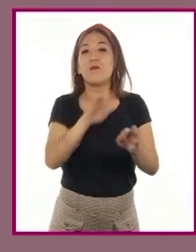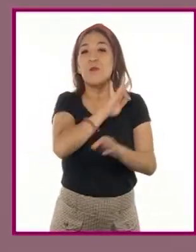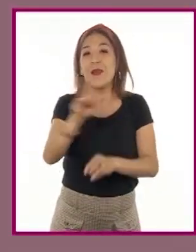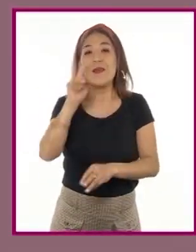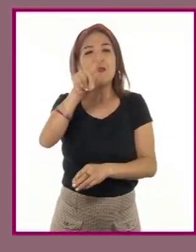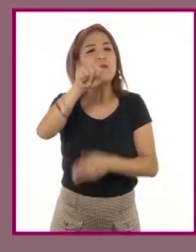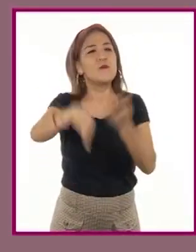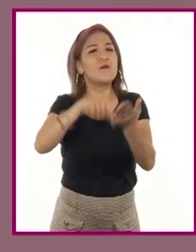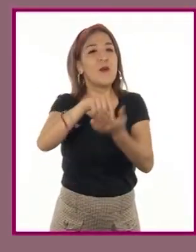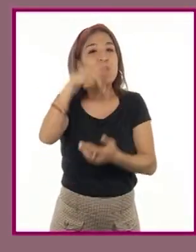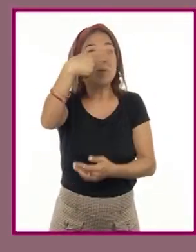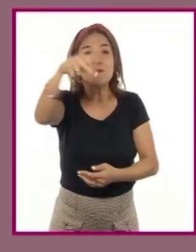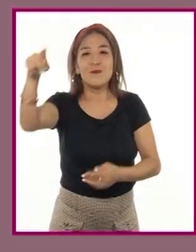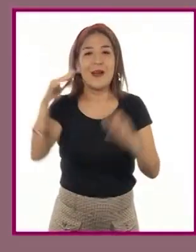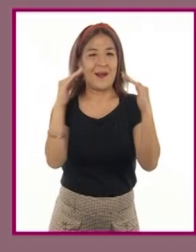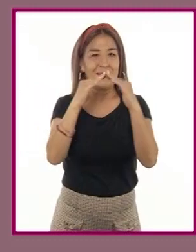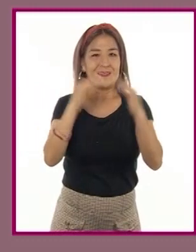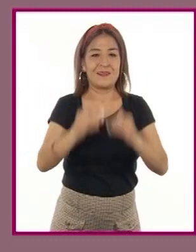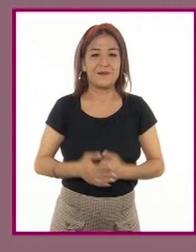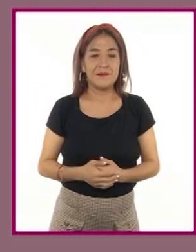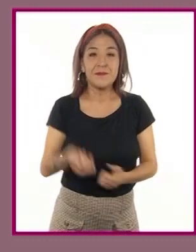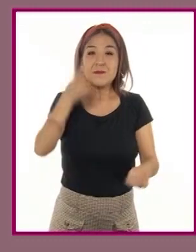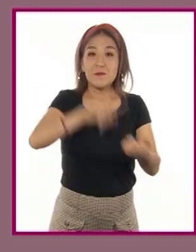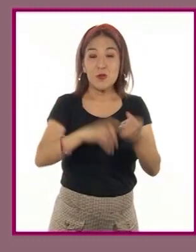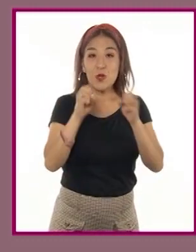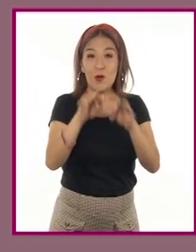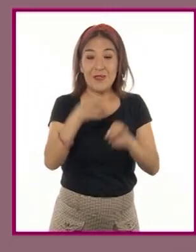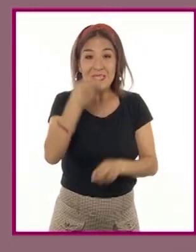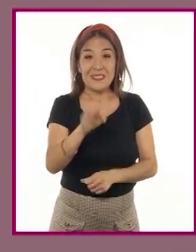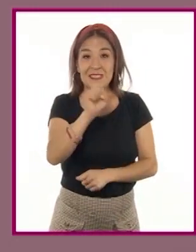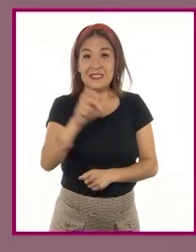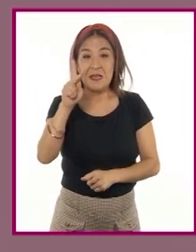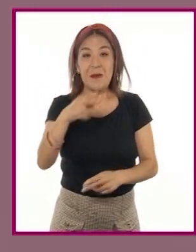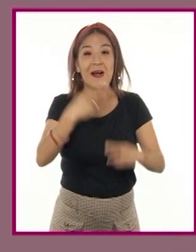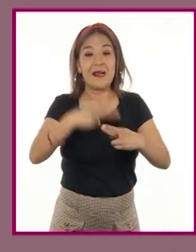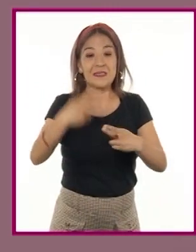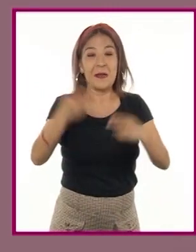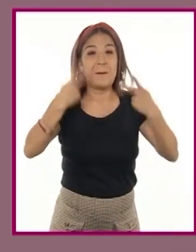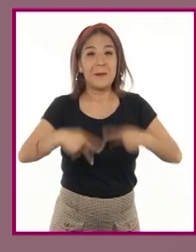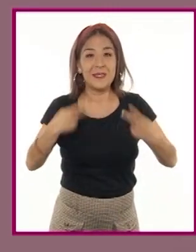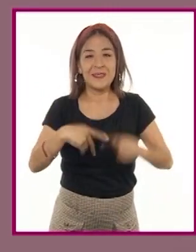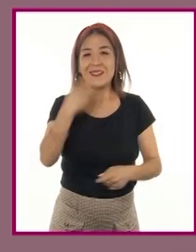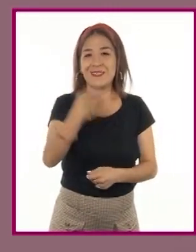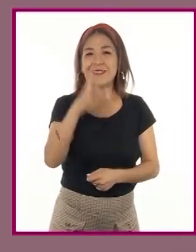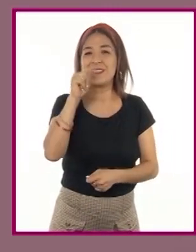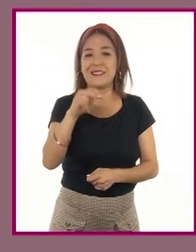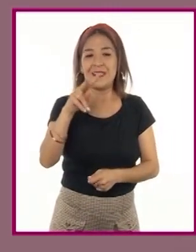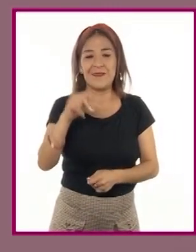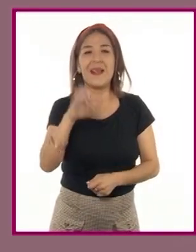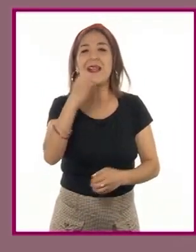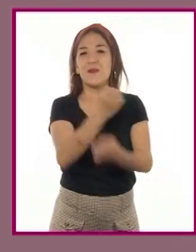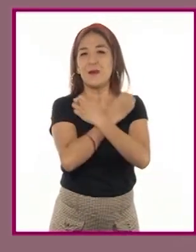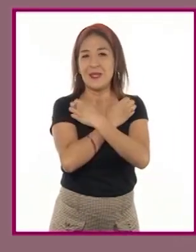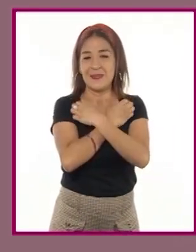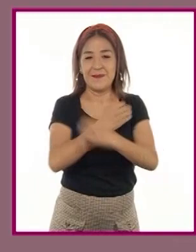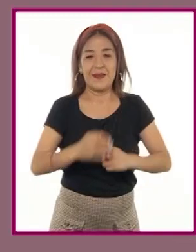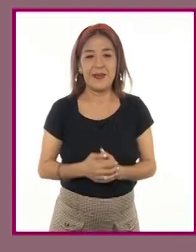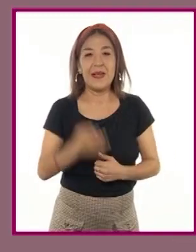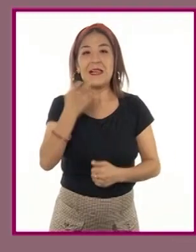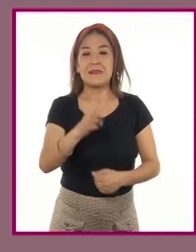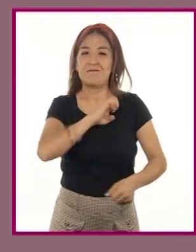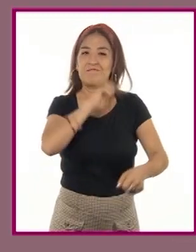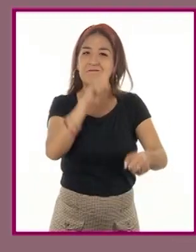ustedes. Desde las oficinas centrales de la SEP hasta el personal de televisión educativa. Un